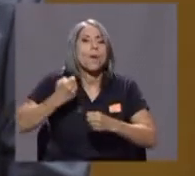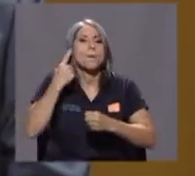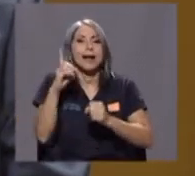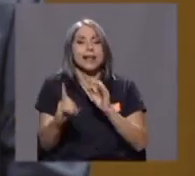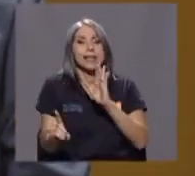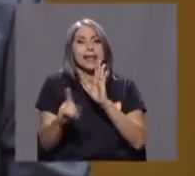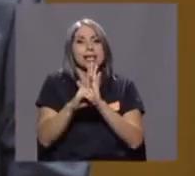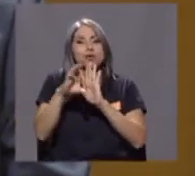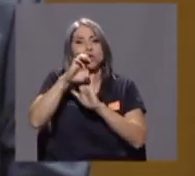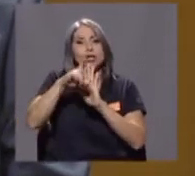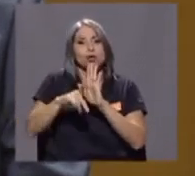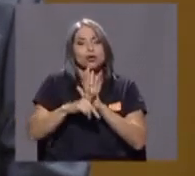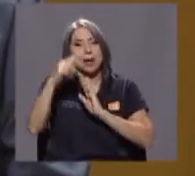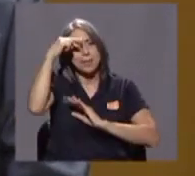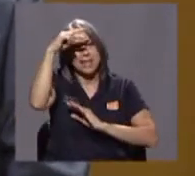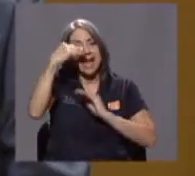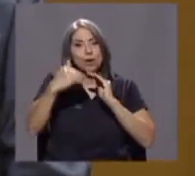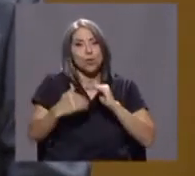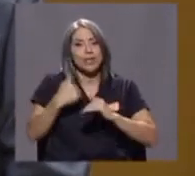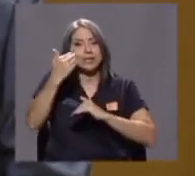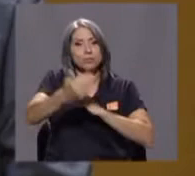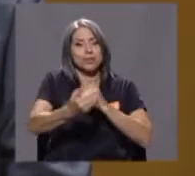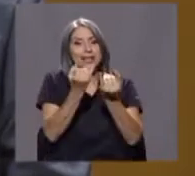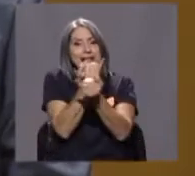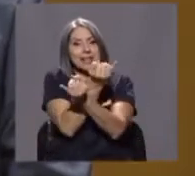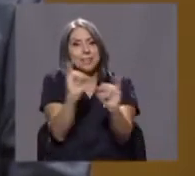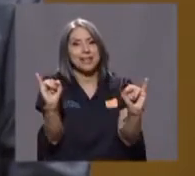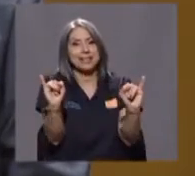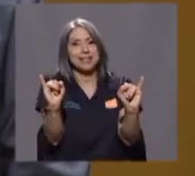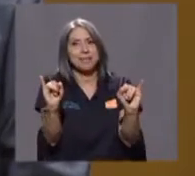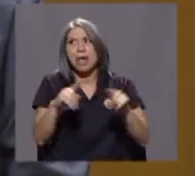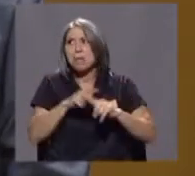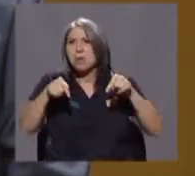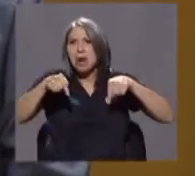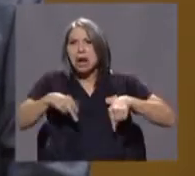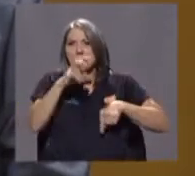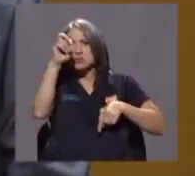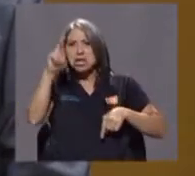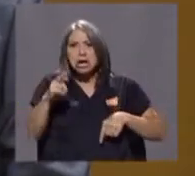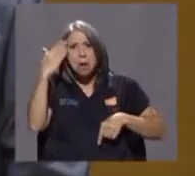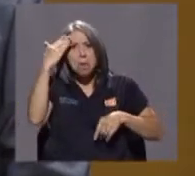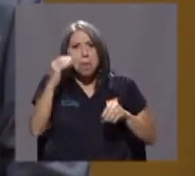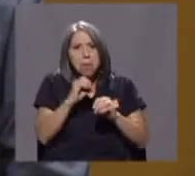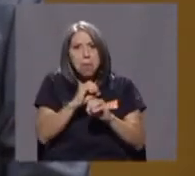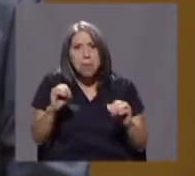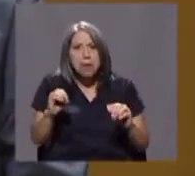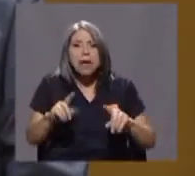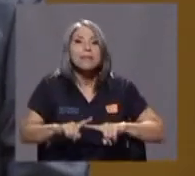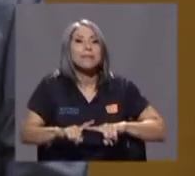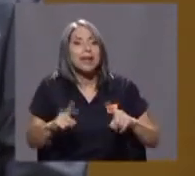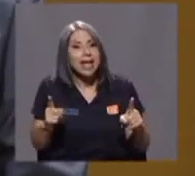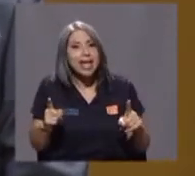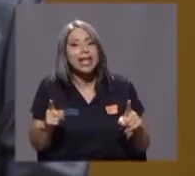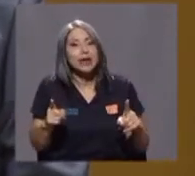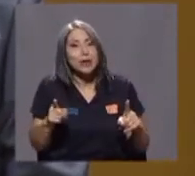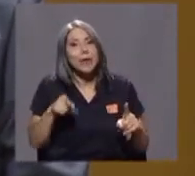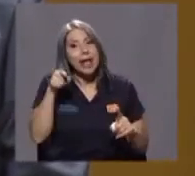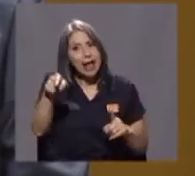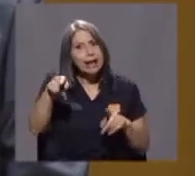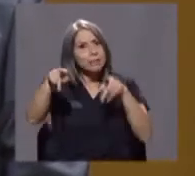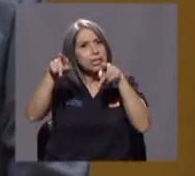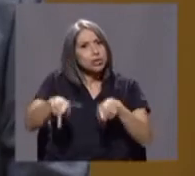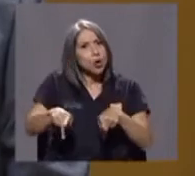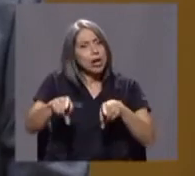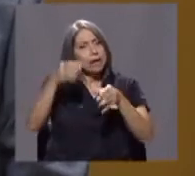inmediatamente después de la independencia. En Costa Rica ese es prácticamente desconocido, pero definitivamente fue un intelectual